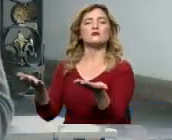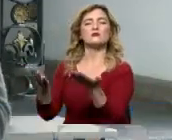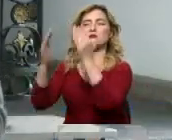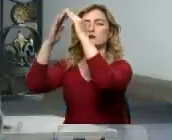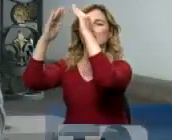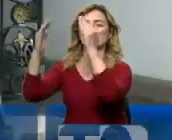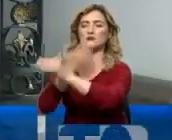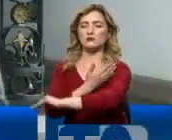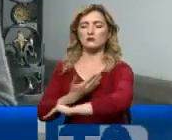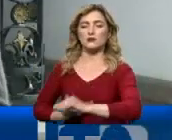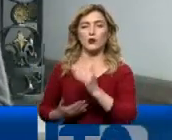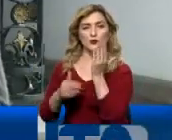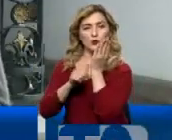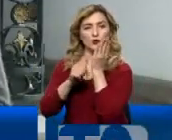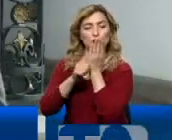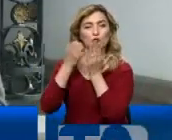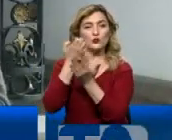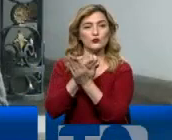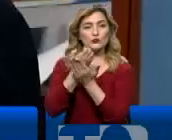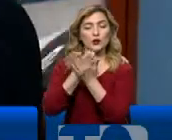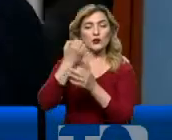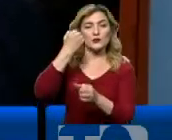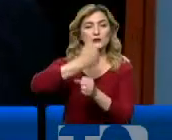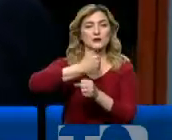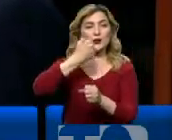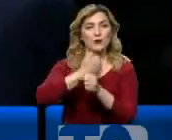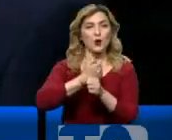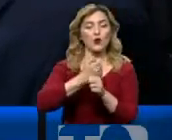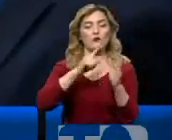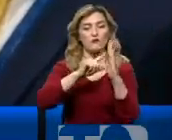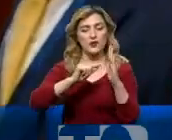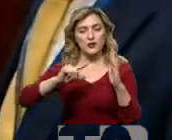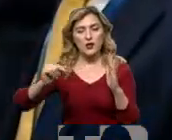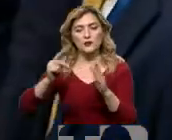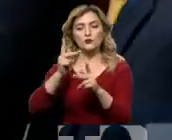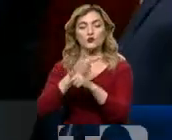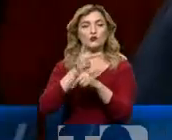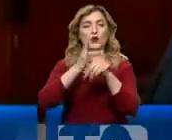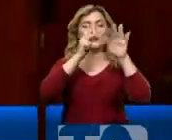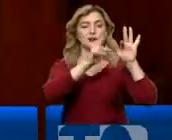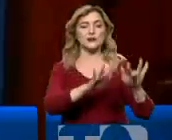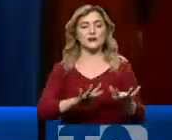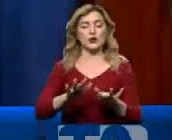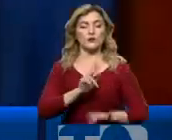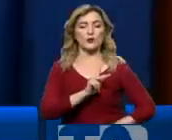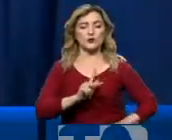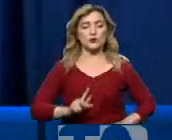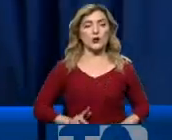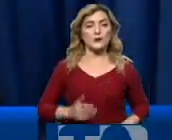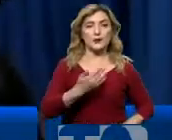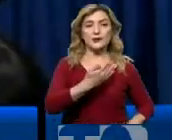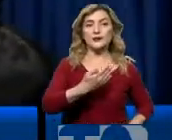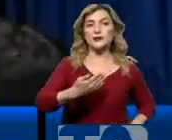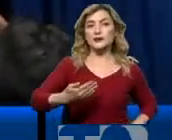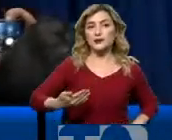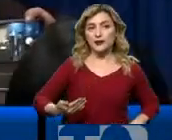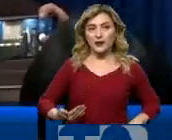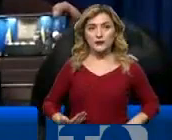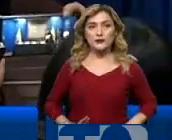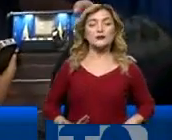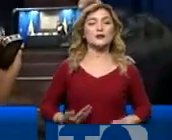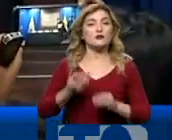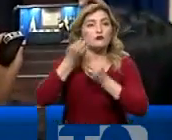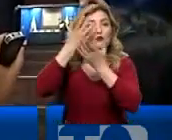los ministros de Economía y Finanzas, de Trabajo, de la Producción y también el secretario particular de la Presidencia para dar